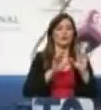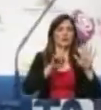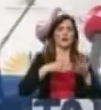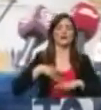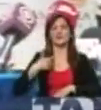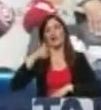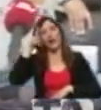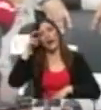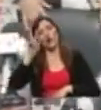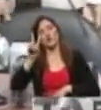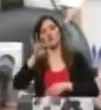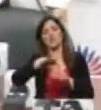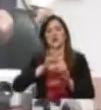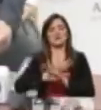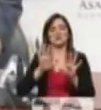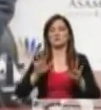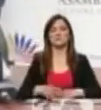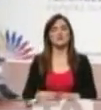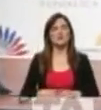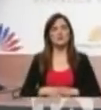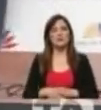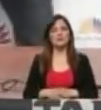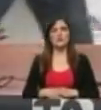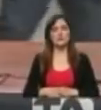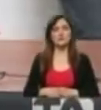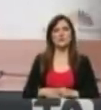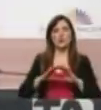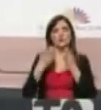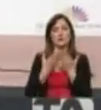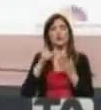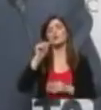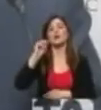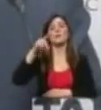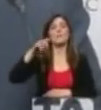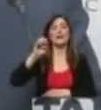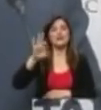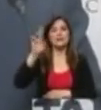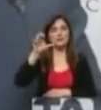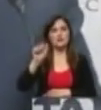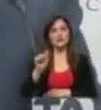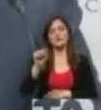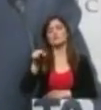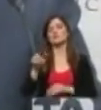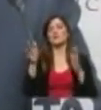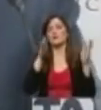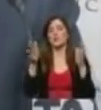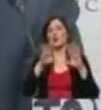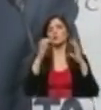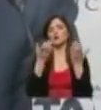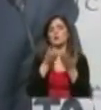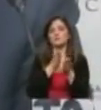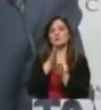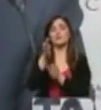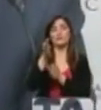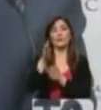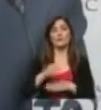el mío. Como resultado de la convocatoria de los integrantes de la Comisión Ampetra se resolvió. Investigación Especializada Ocasional, AMPETRA,